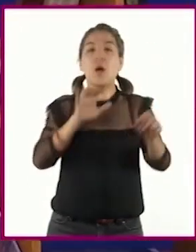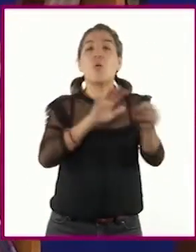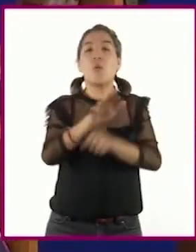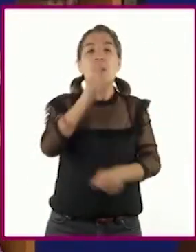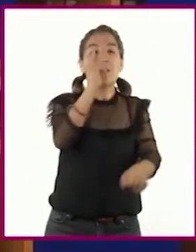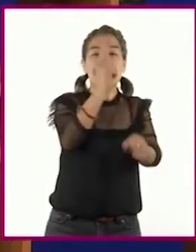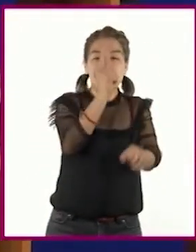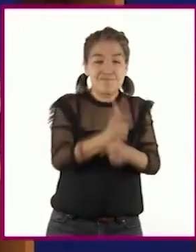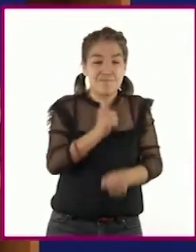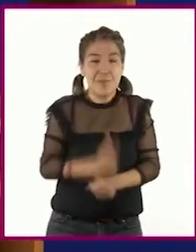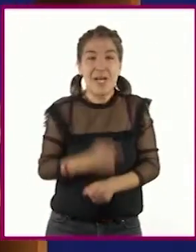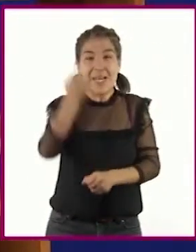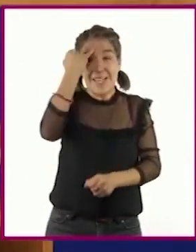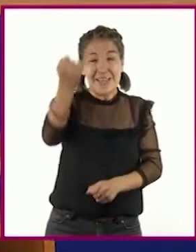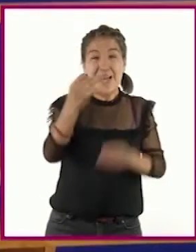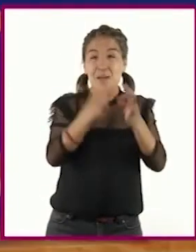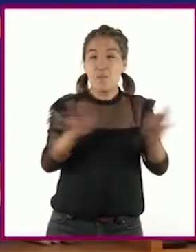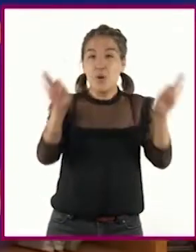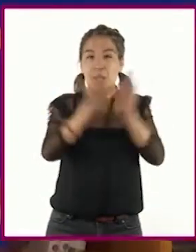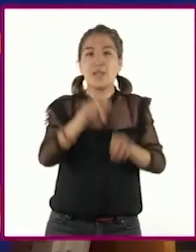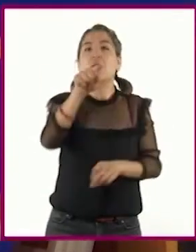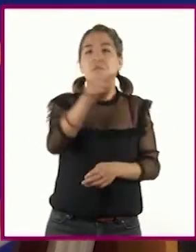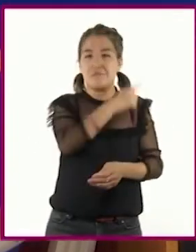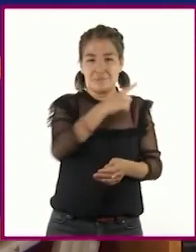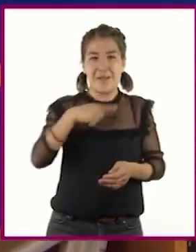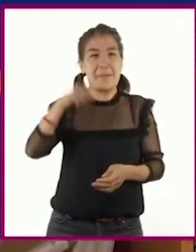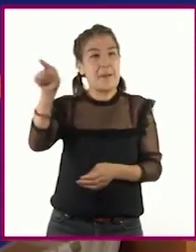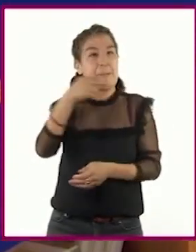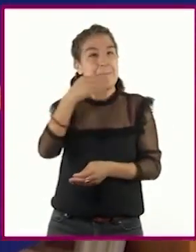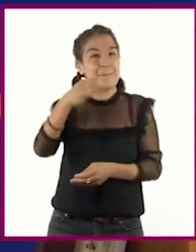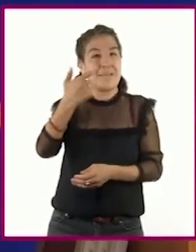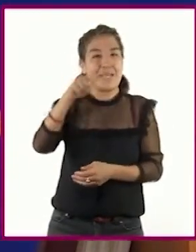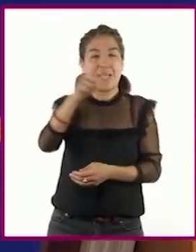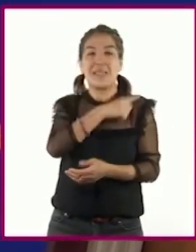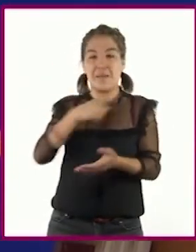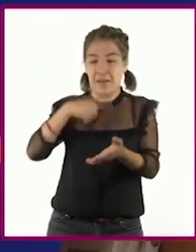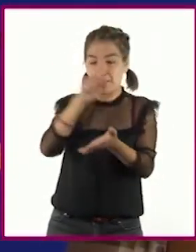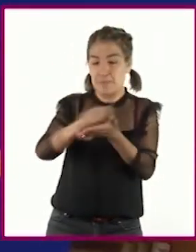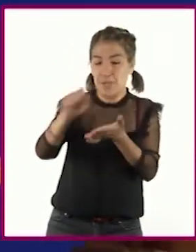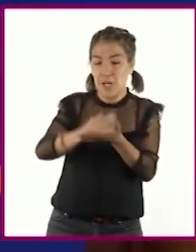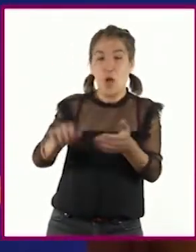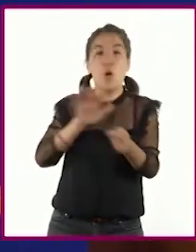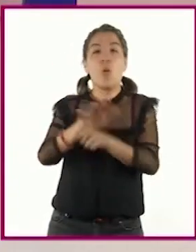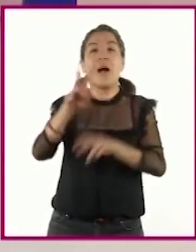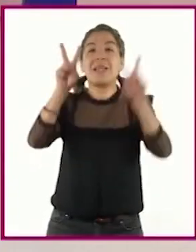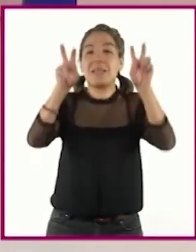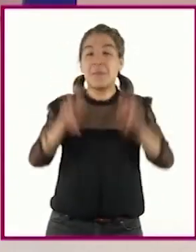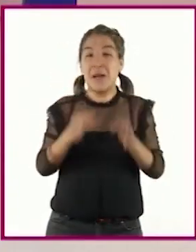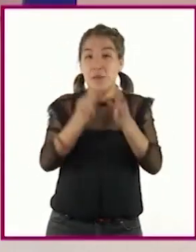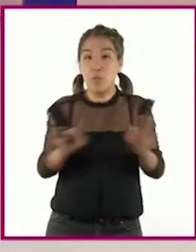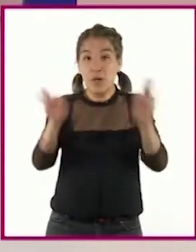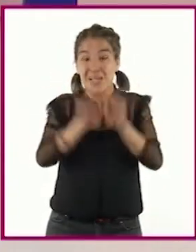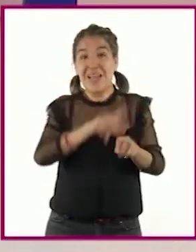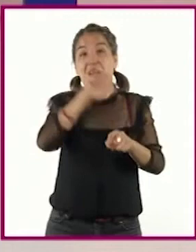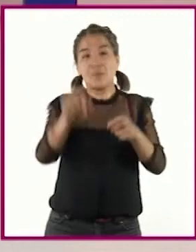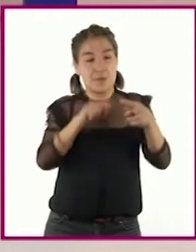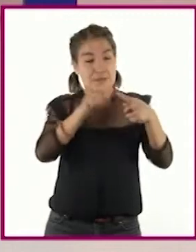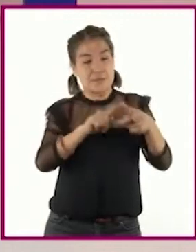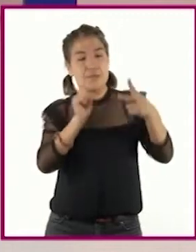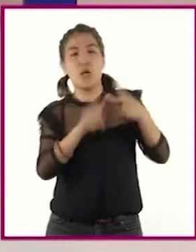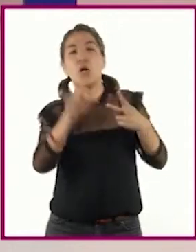ideas principales, es anotar lo más importante y dividirlo en subtemas. ¿Podría compartirnos un ejemplo